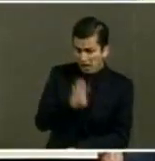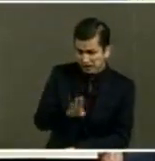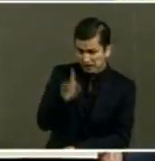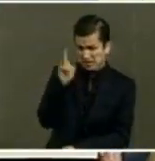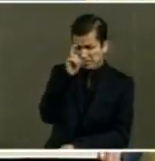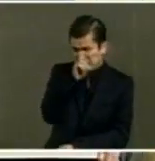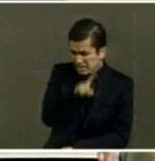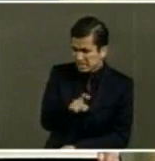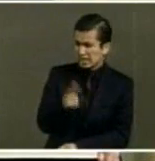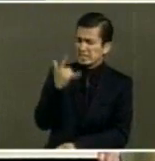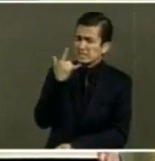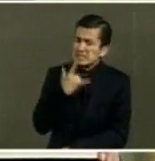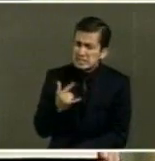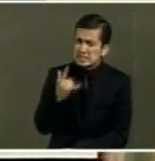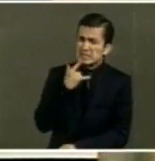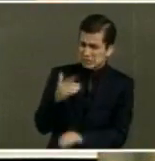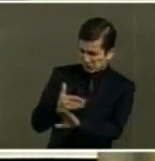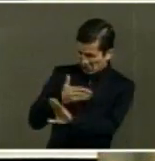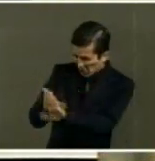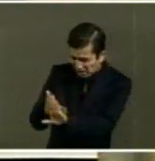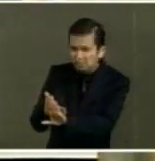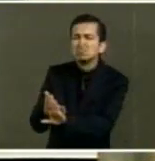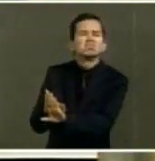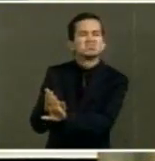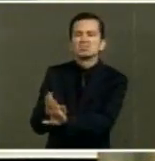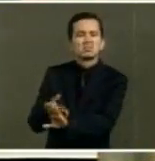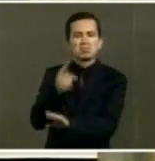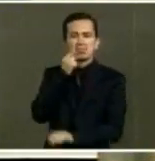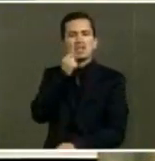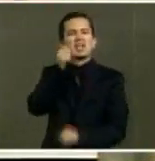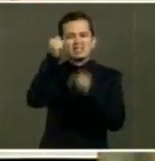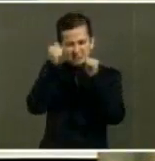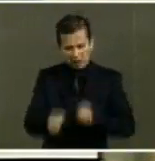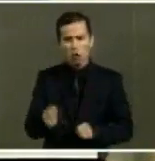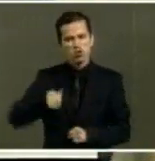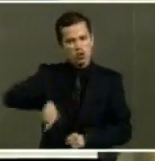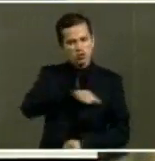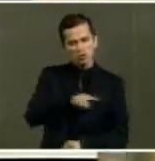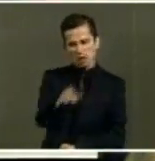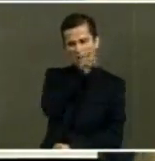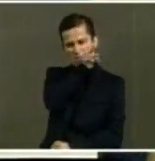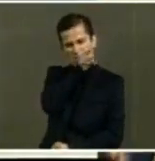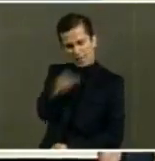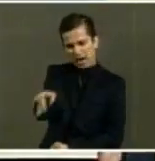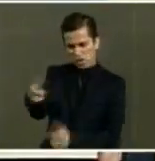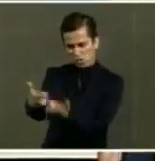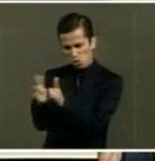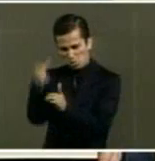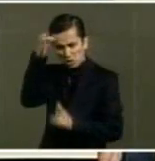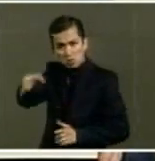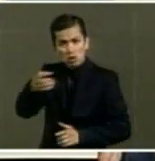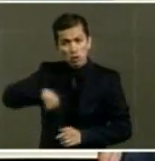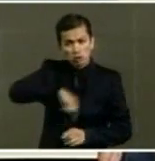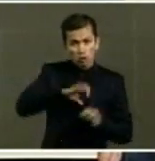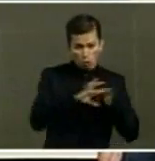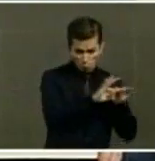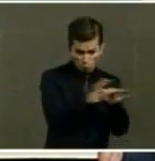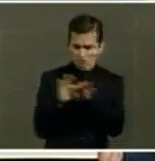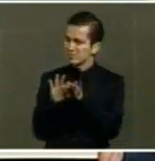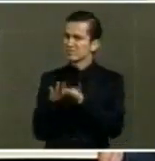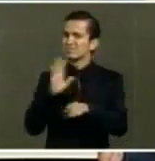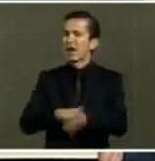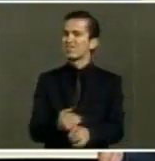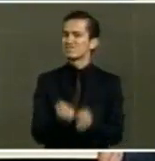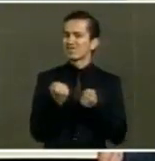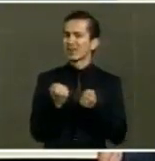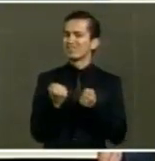la lucha, ténganlo por seguro, vamos a vencer a esos criminales. Unidos somos más fuertes que